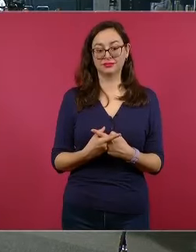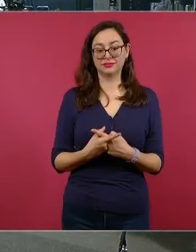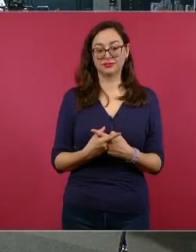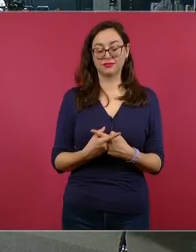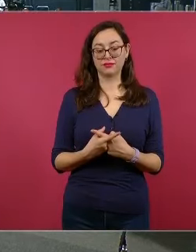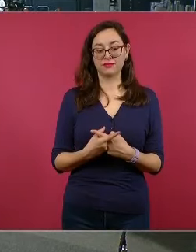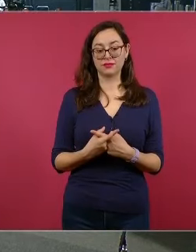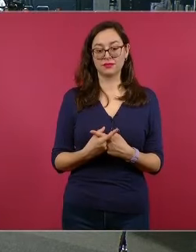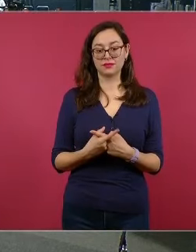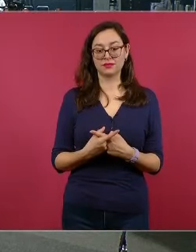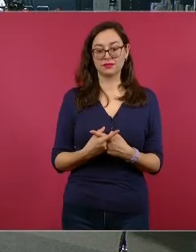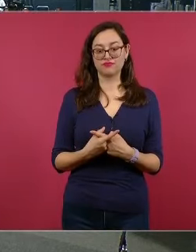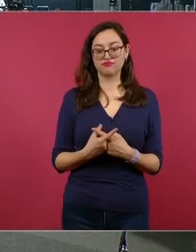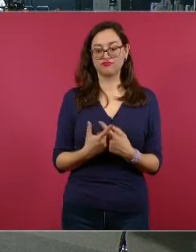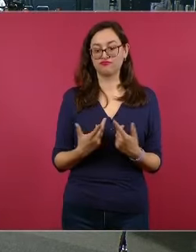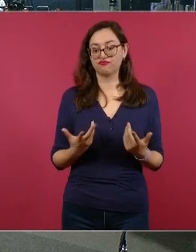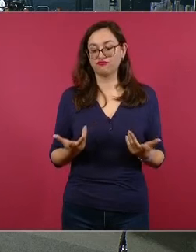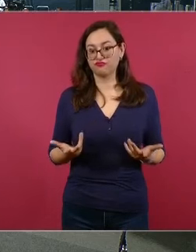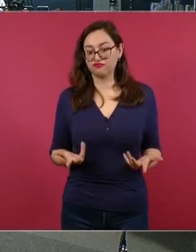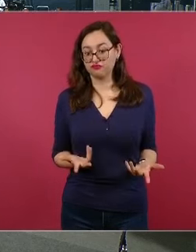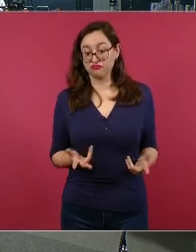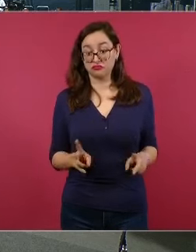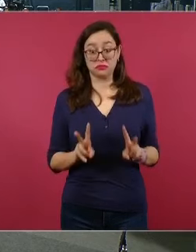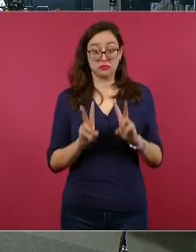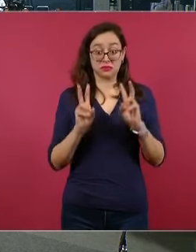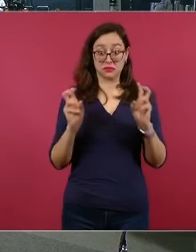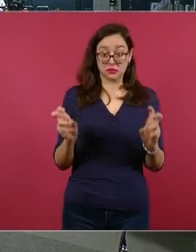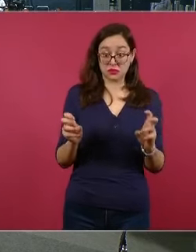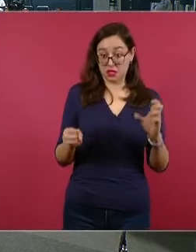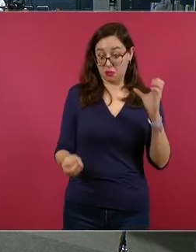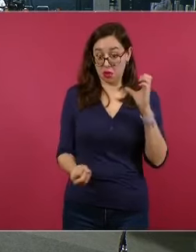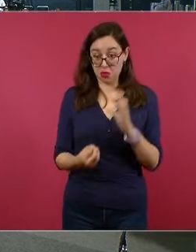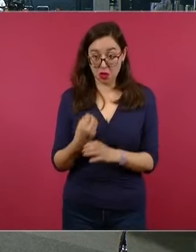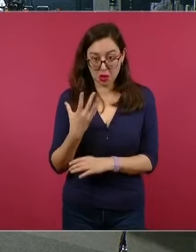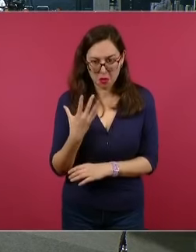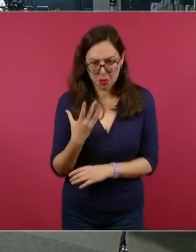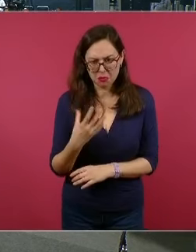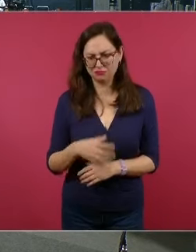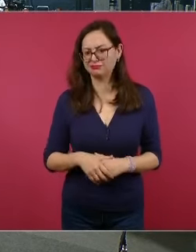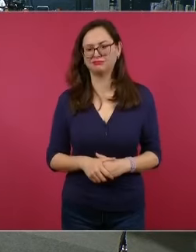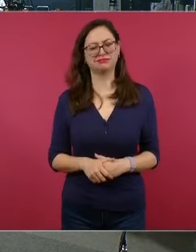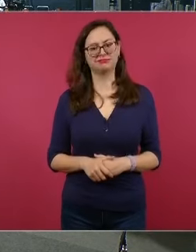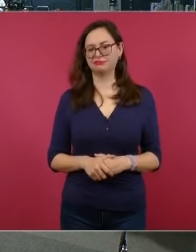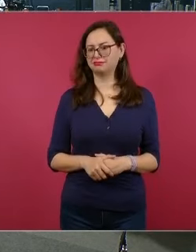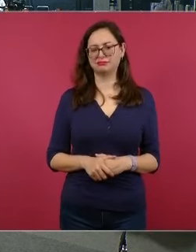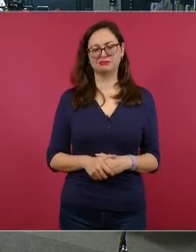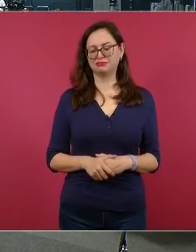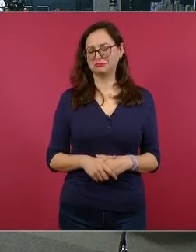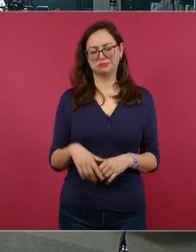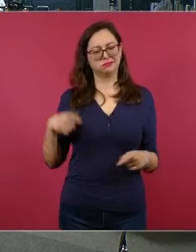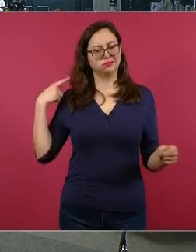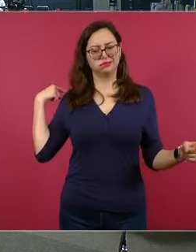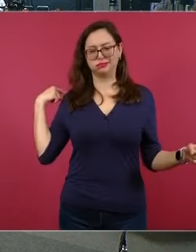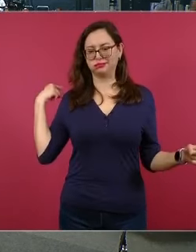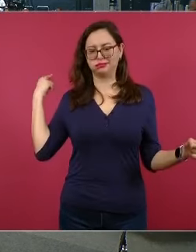nación y no es nuevo eh Ni son